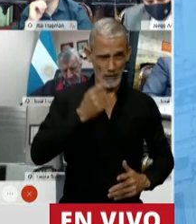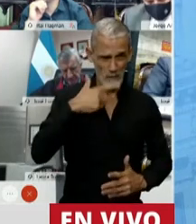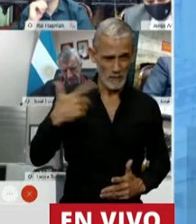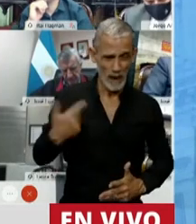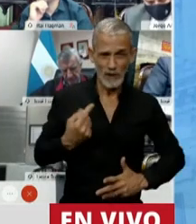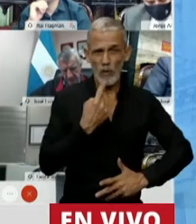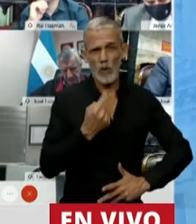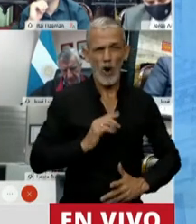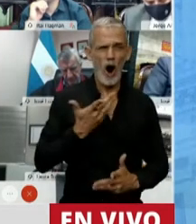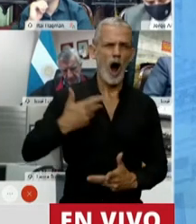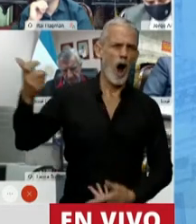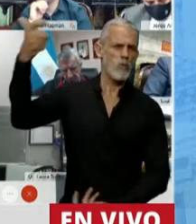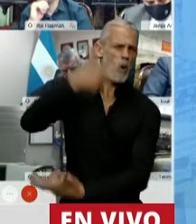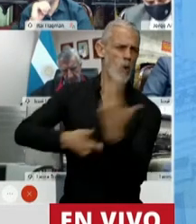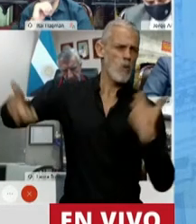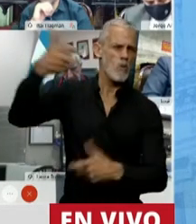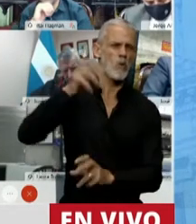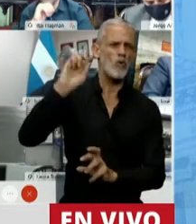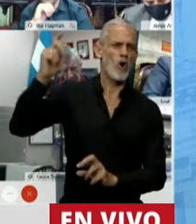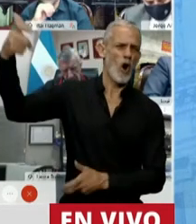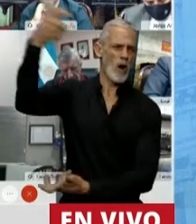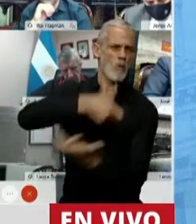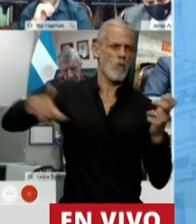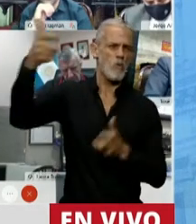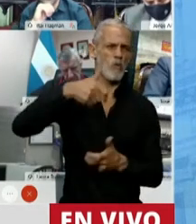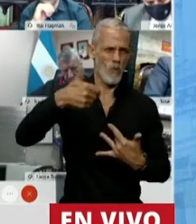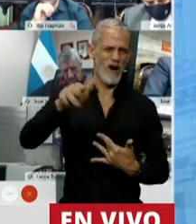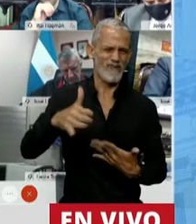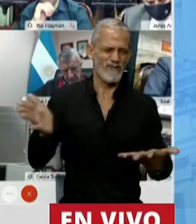era que iban a traer una lluvia de inversiones.